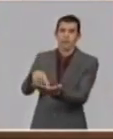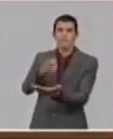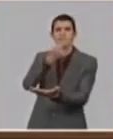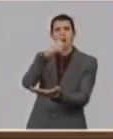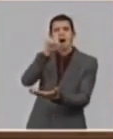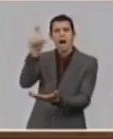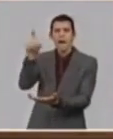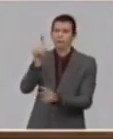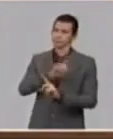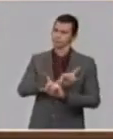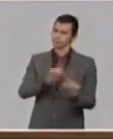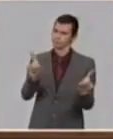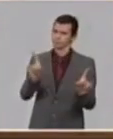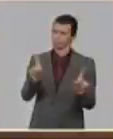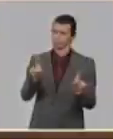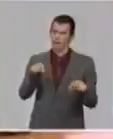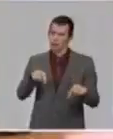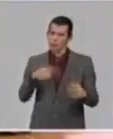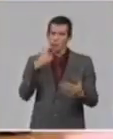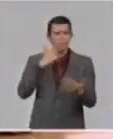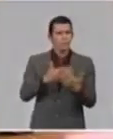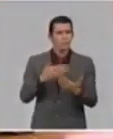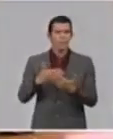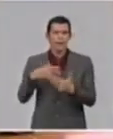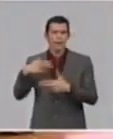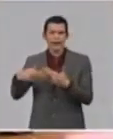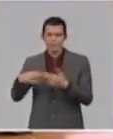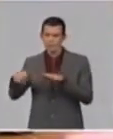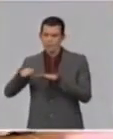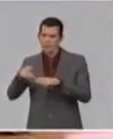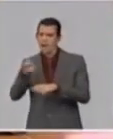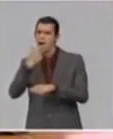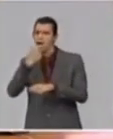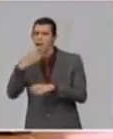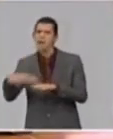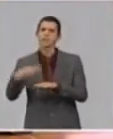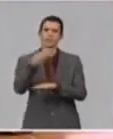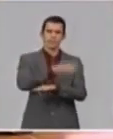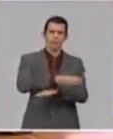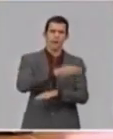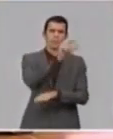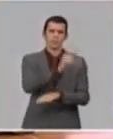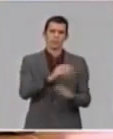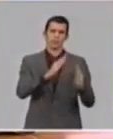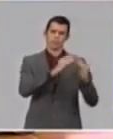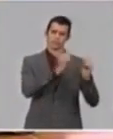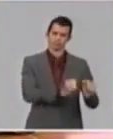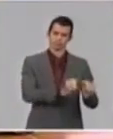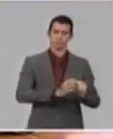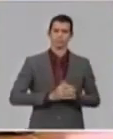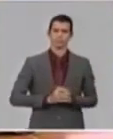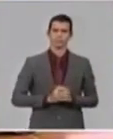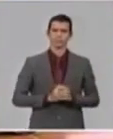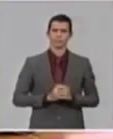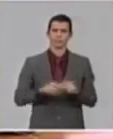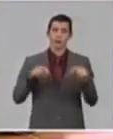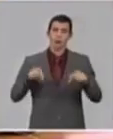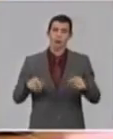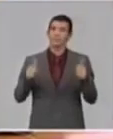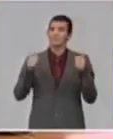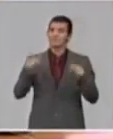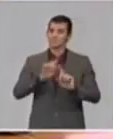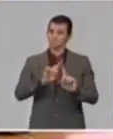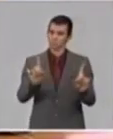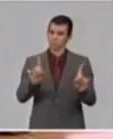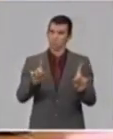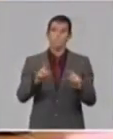alimentos realmente ha avanzado bastante. Ya prácticamente se cubrió el 100% de todas las personas. En el caso de los medicamentos, por lo que hemos conocido